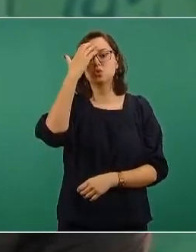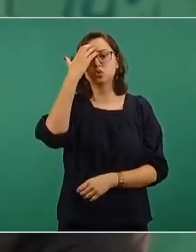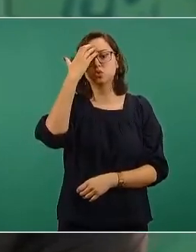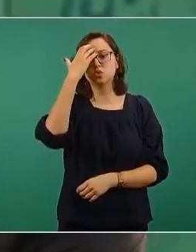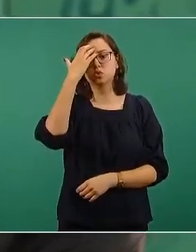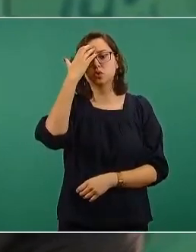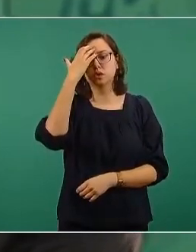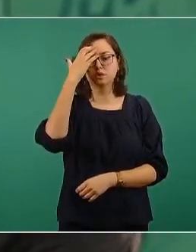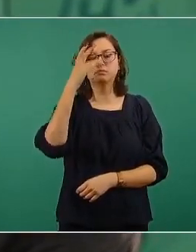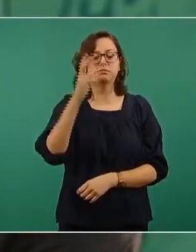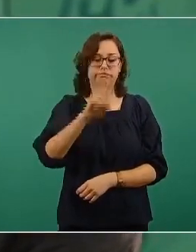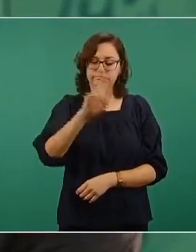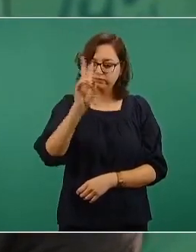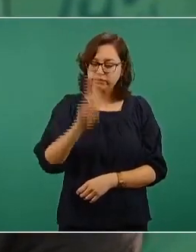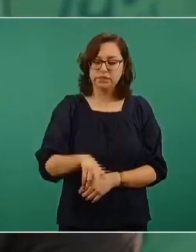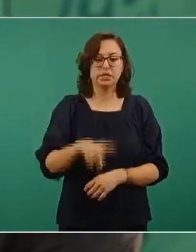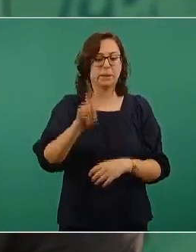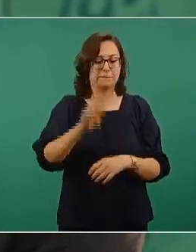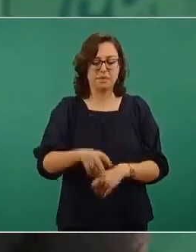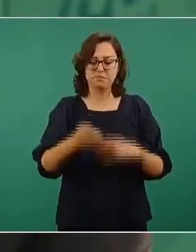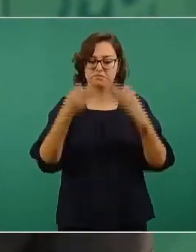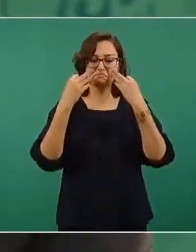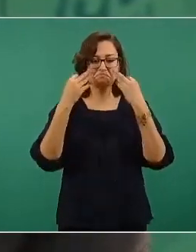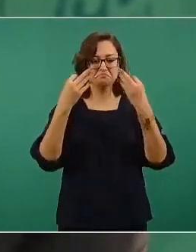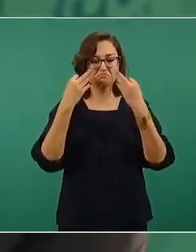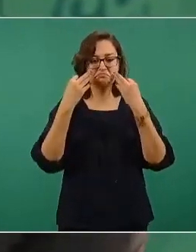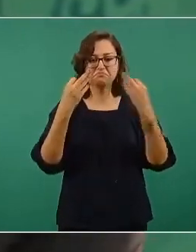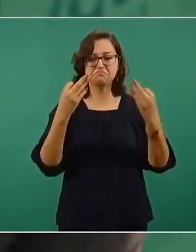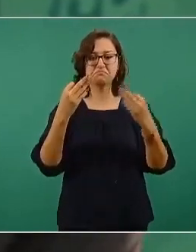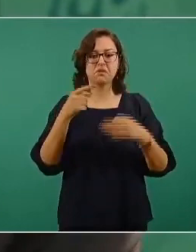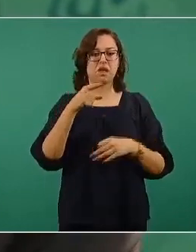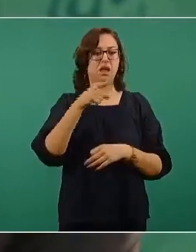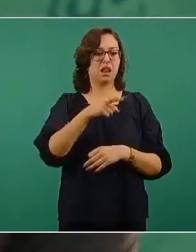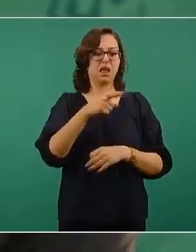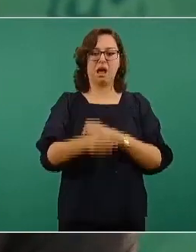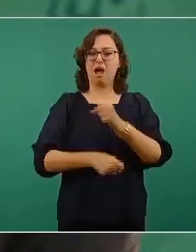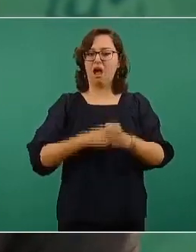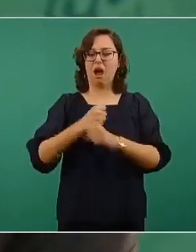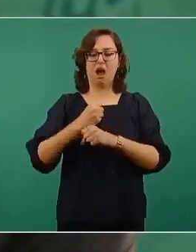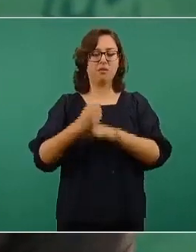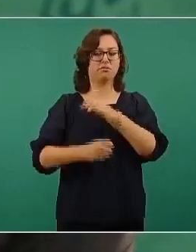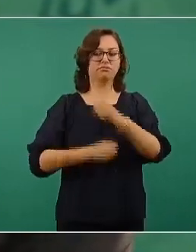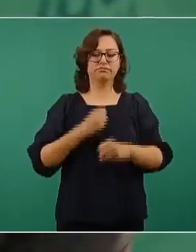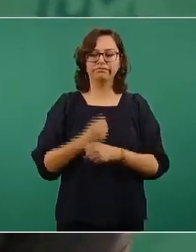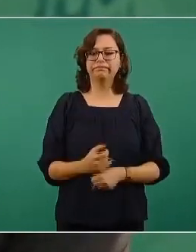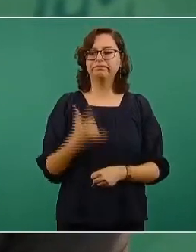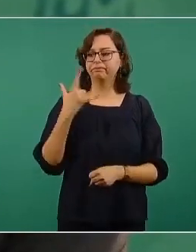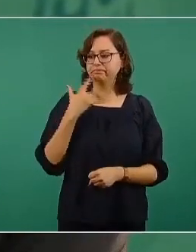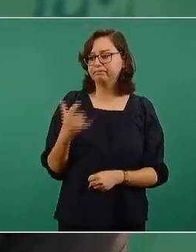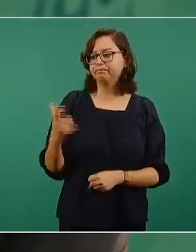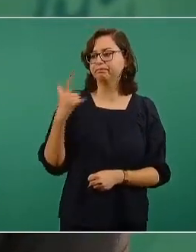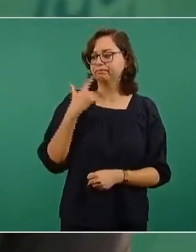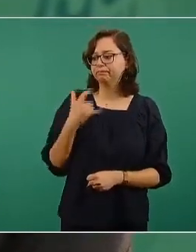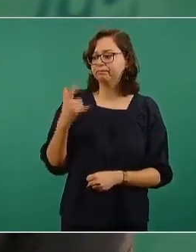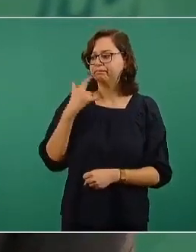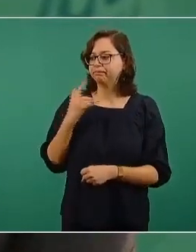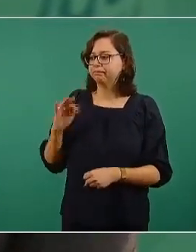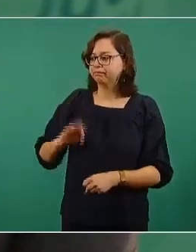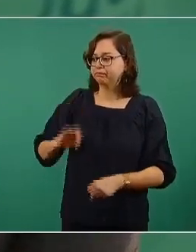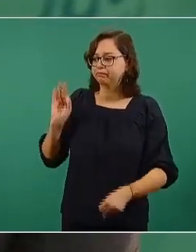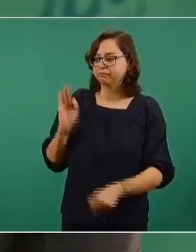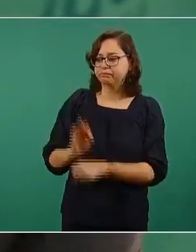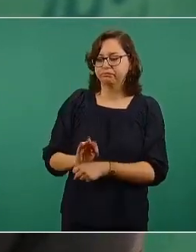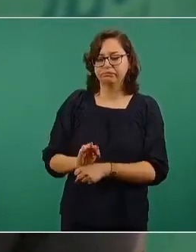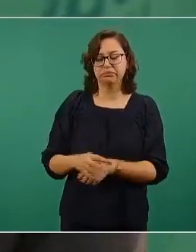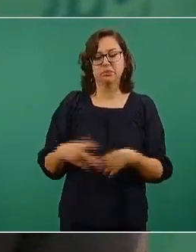y me consta que desde hace muchos años se dedicó a eso, entregó su vida a eso. Entonces,